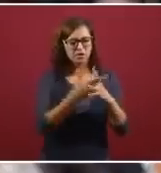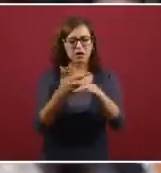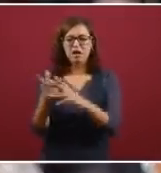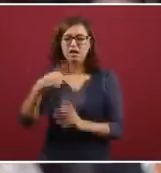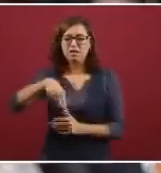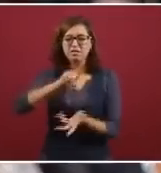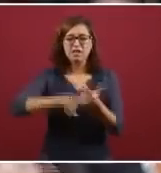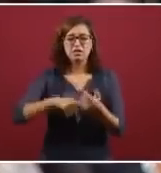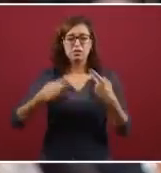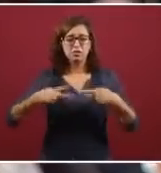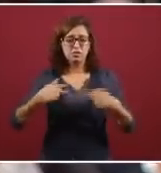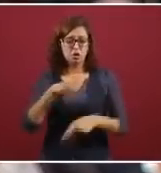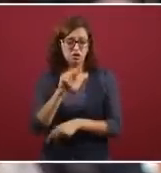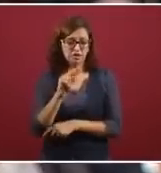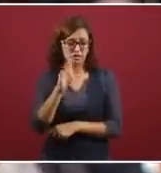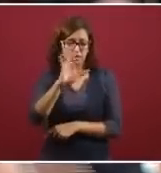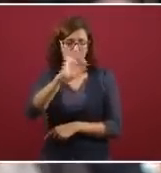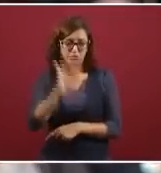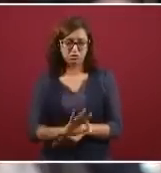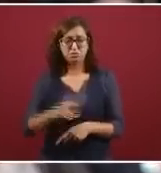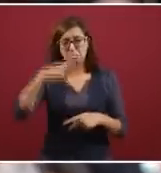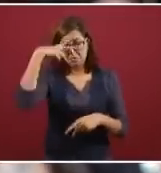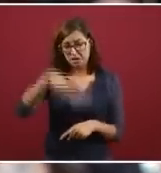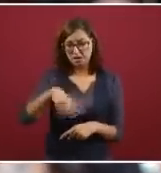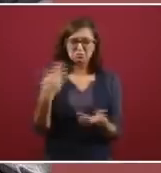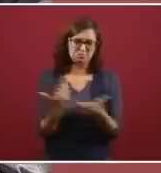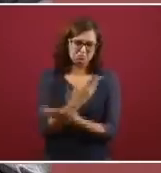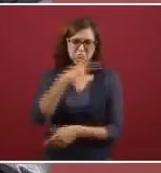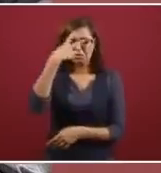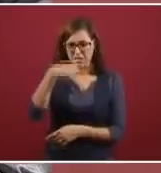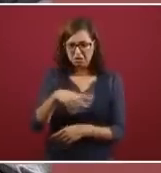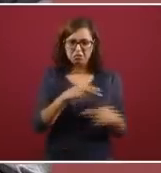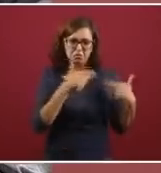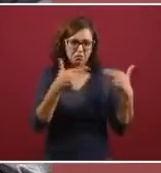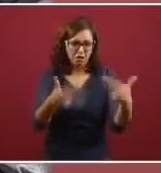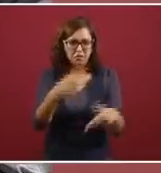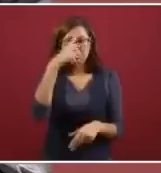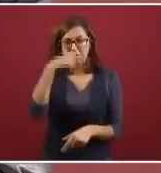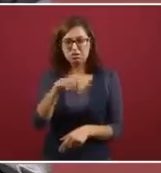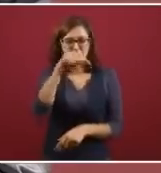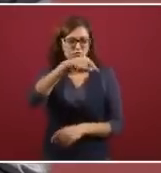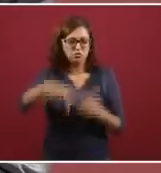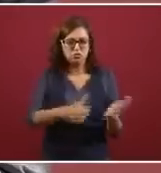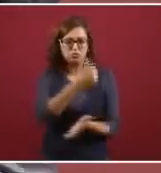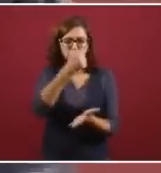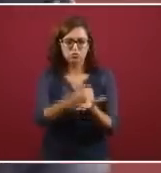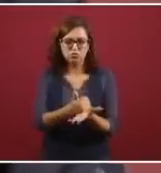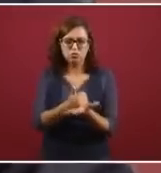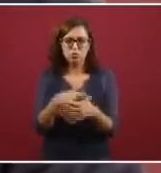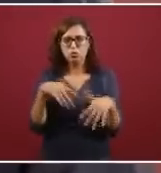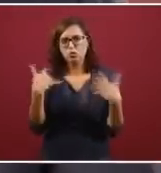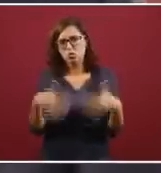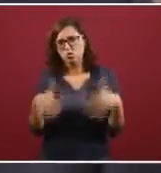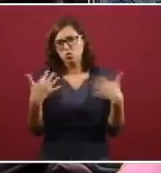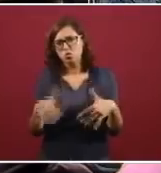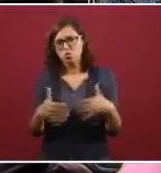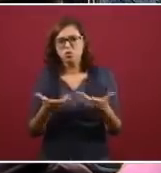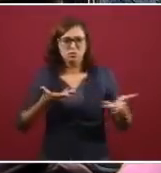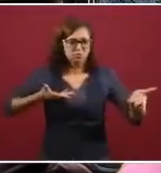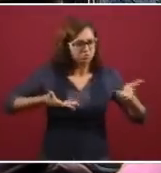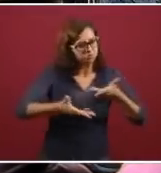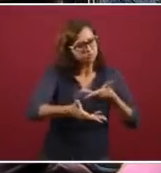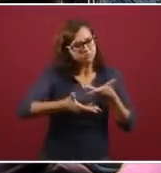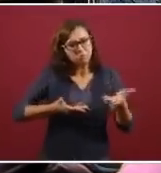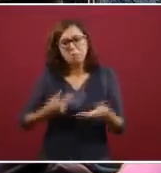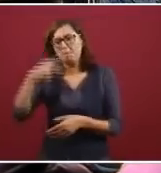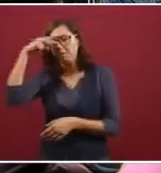población mexicana o de origen mexicano, y yo creo que es una ciudad emblemática de la buena convivencia entre